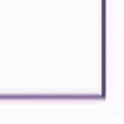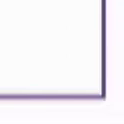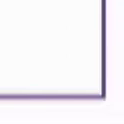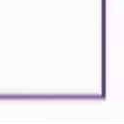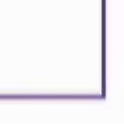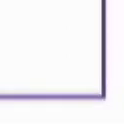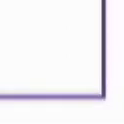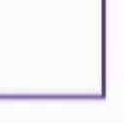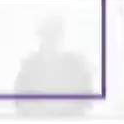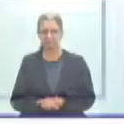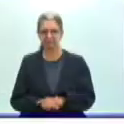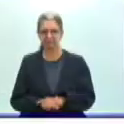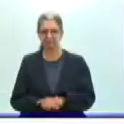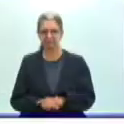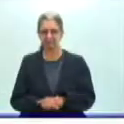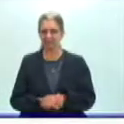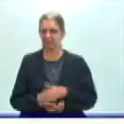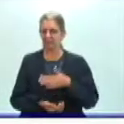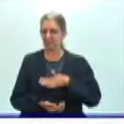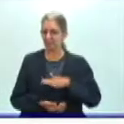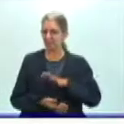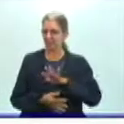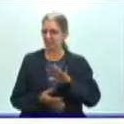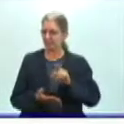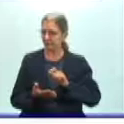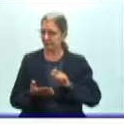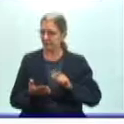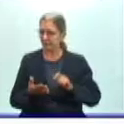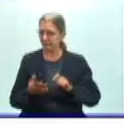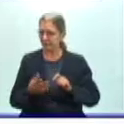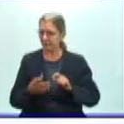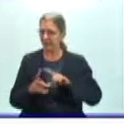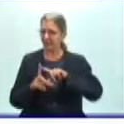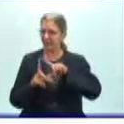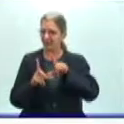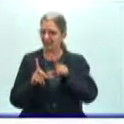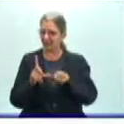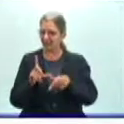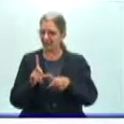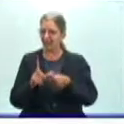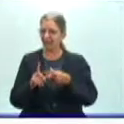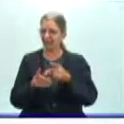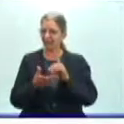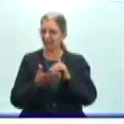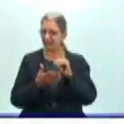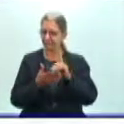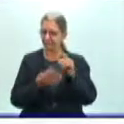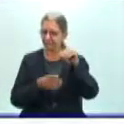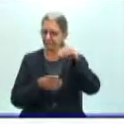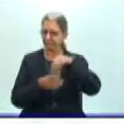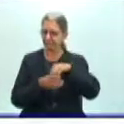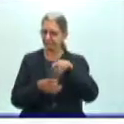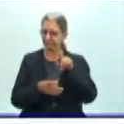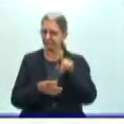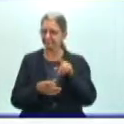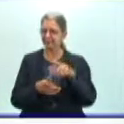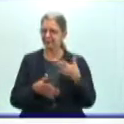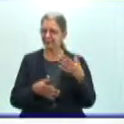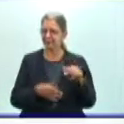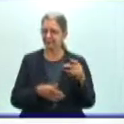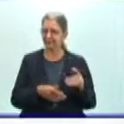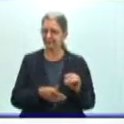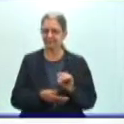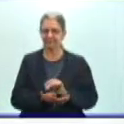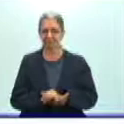Espero que hayan podido copiar la figura y marcar en ella los datos que te presenta la actividad. En